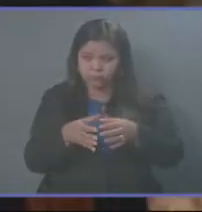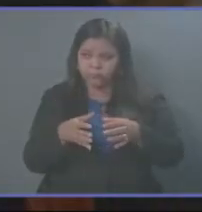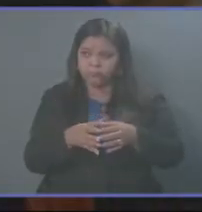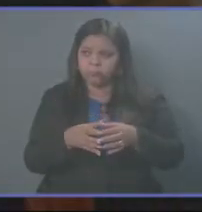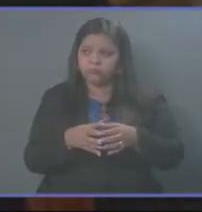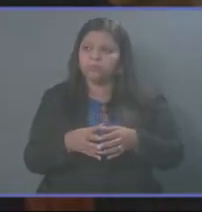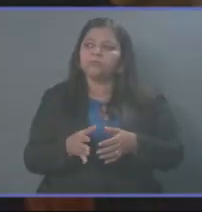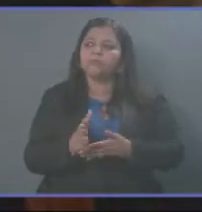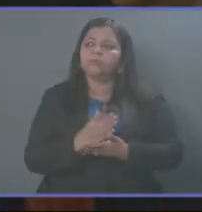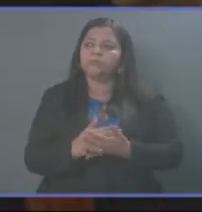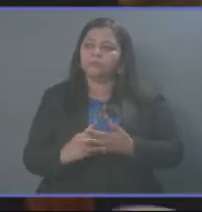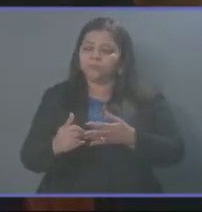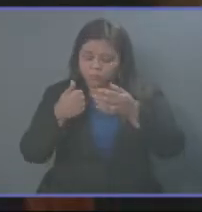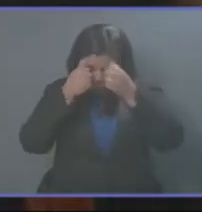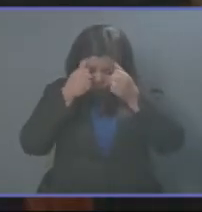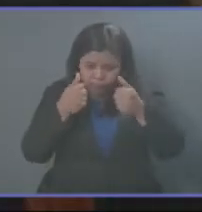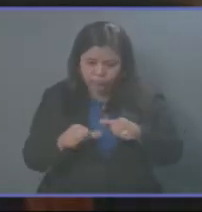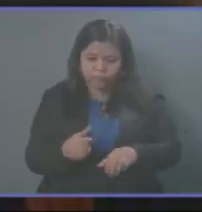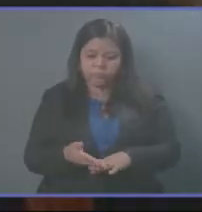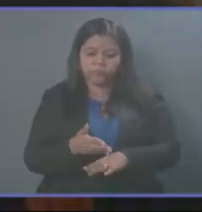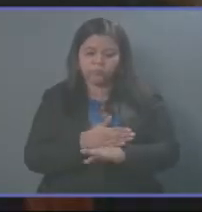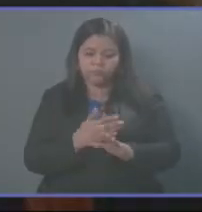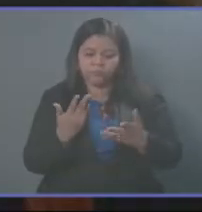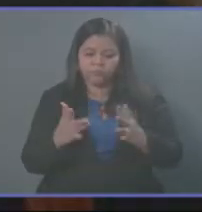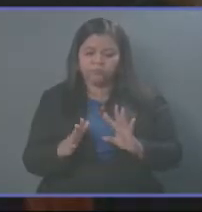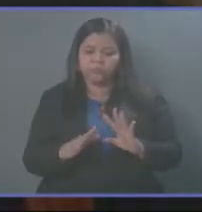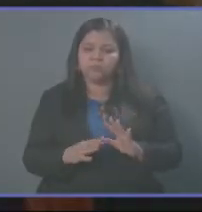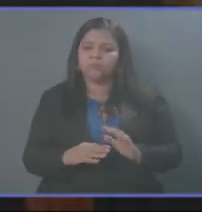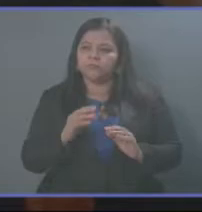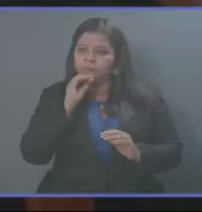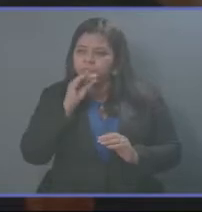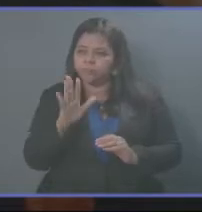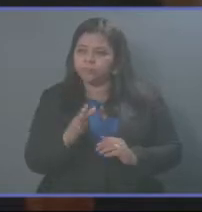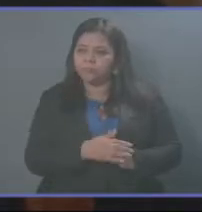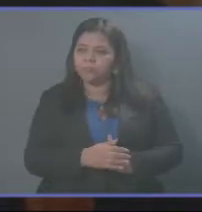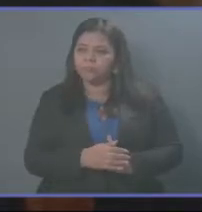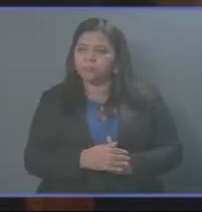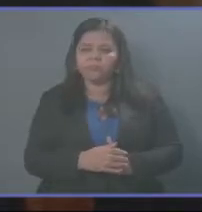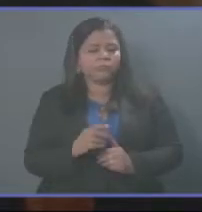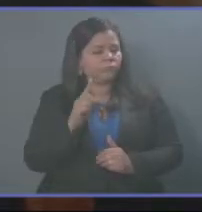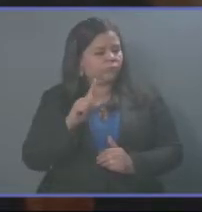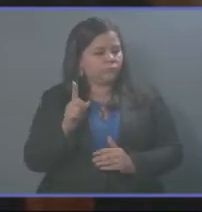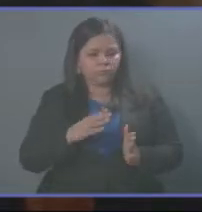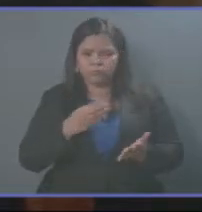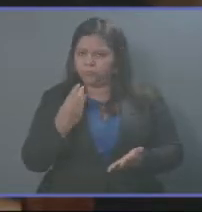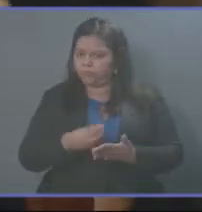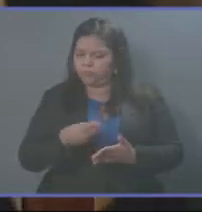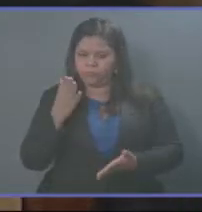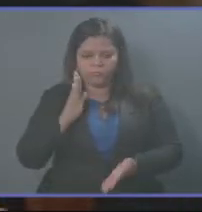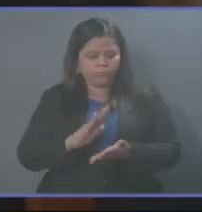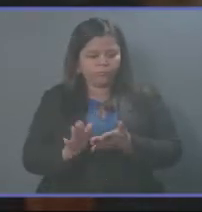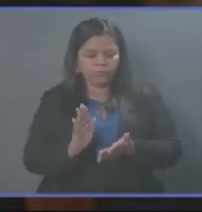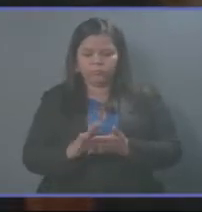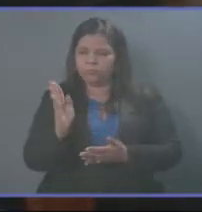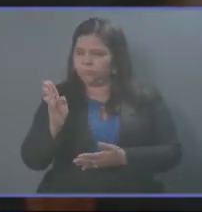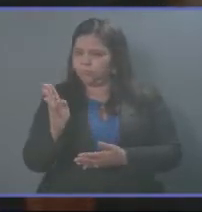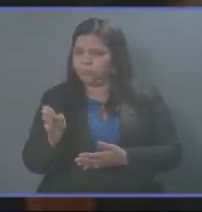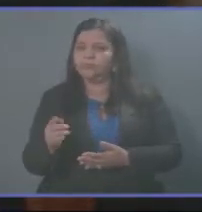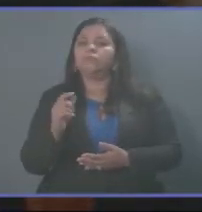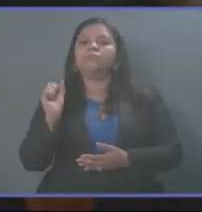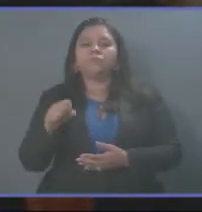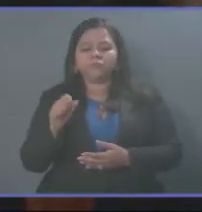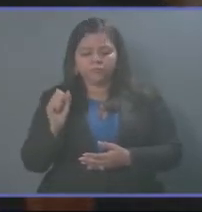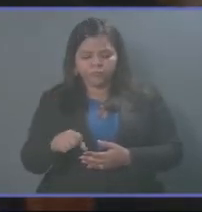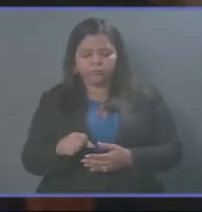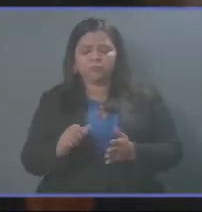del acuerdo del cual hemos hablado. No al aumento del pasaje, sí al subsidio temporal